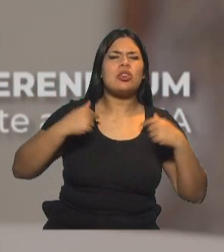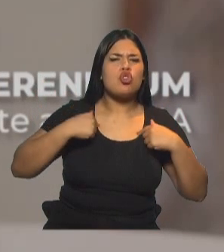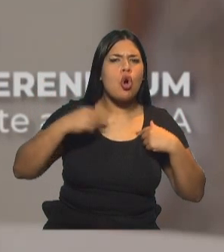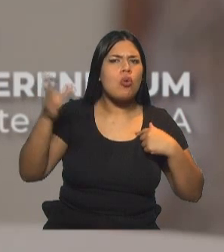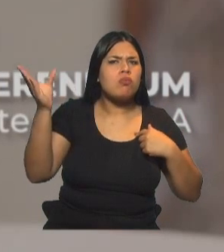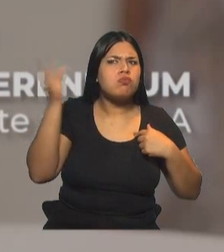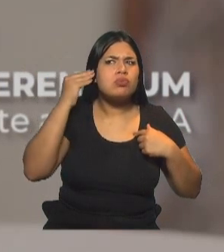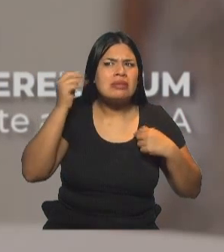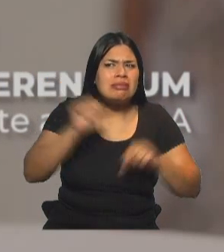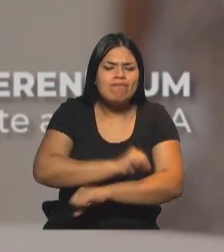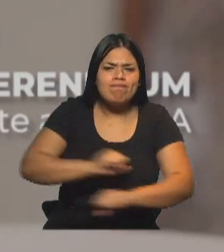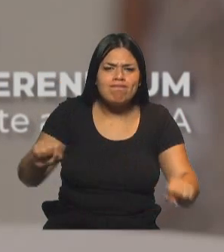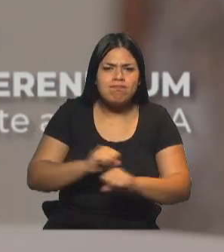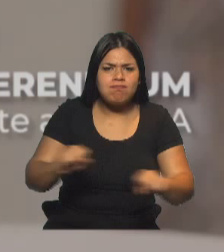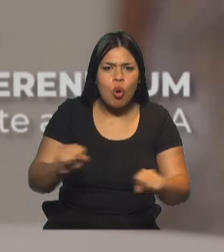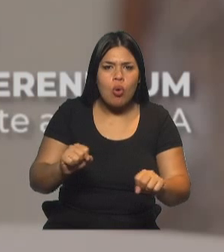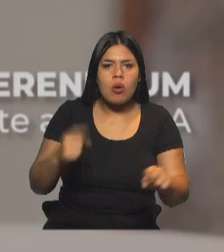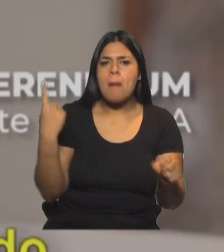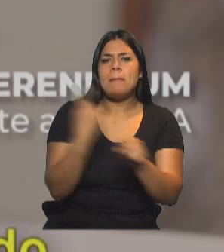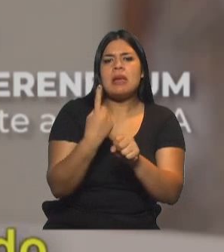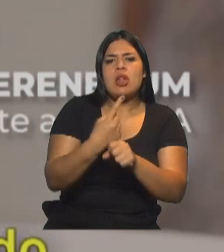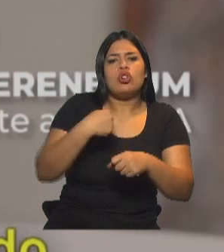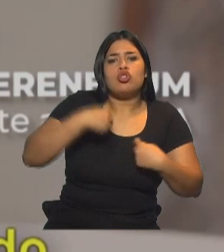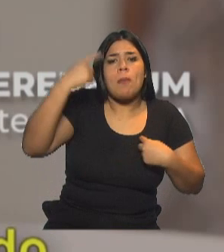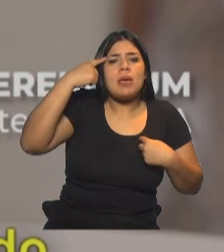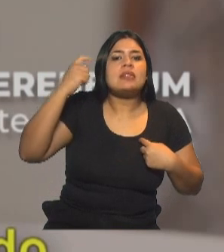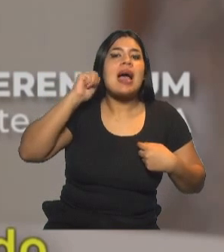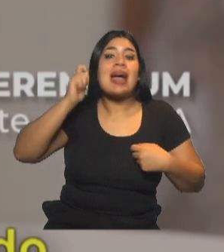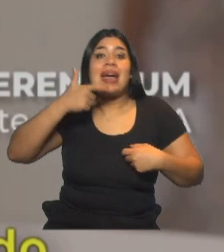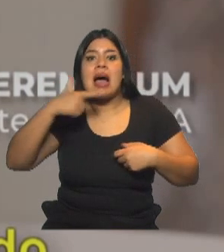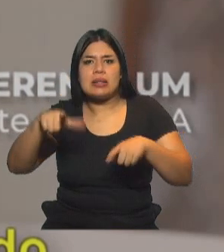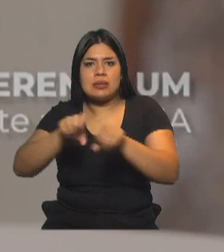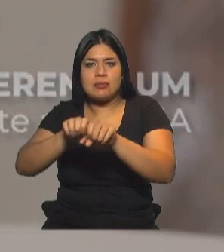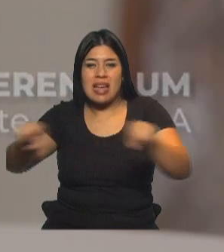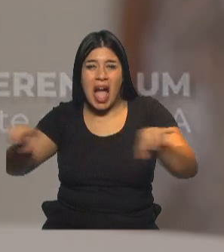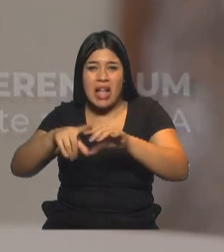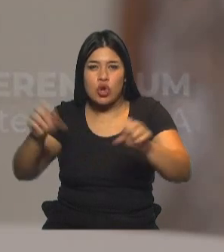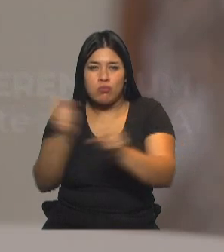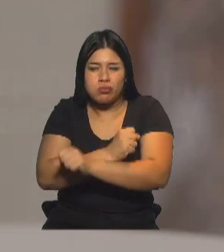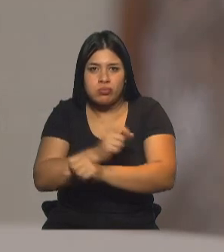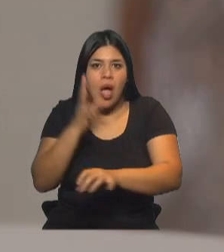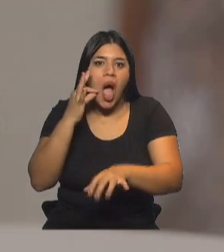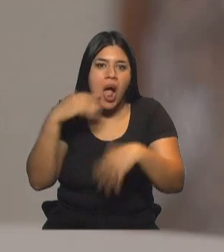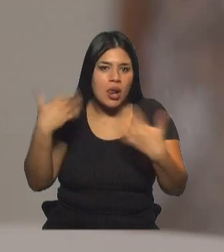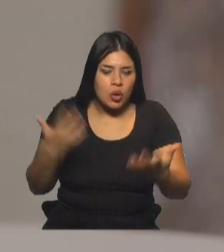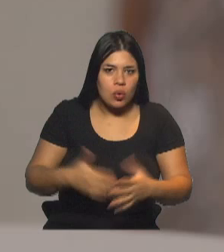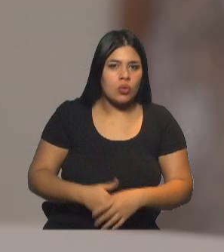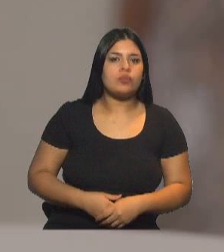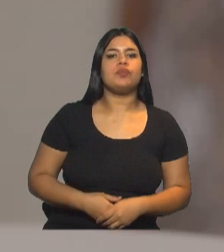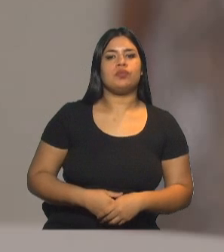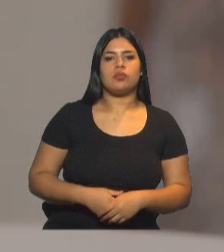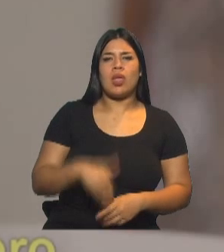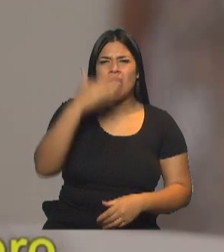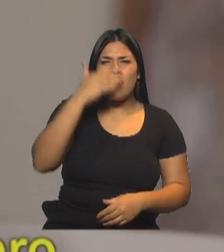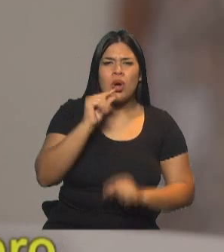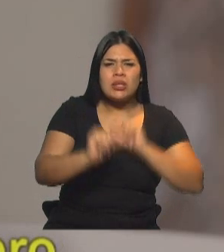tremendo. Primero lo atribuí a la caldera que estaba en arreglo y que la habían arreglado, o el calefón. Y después empezó a